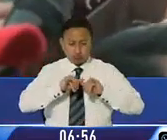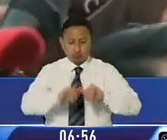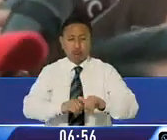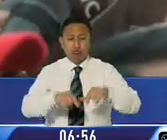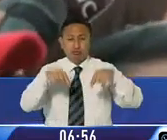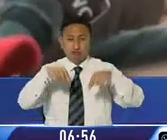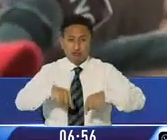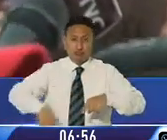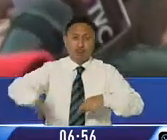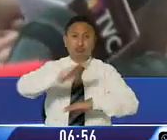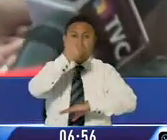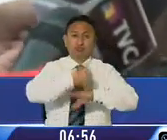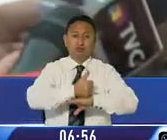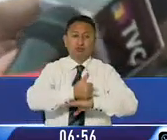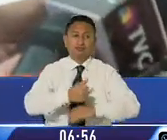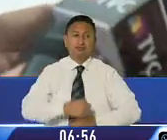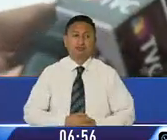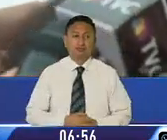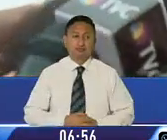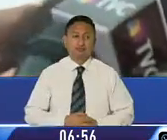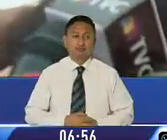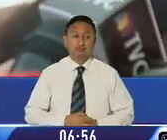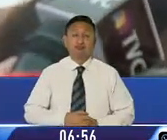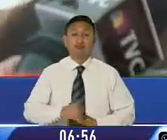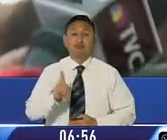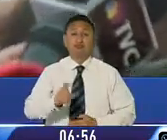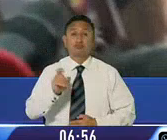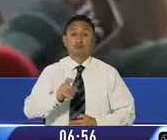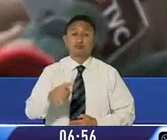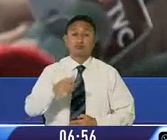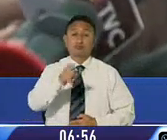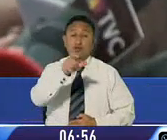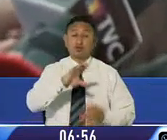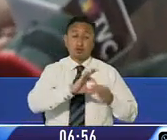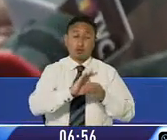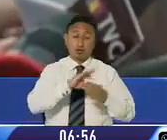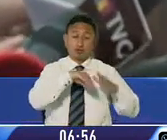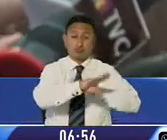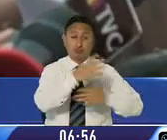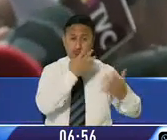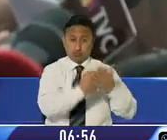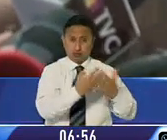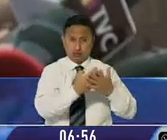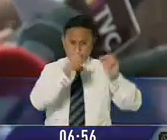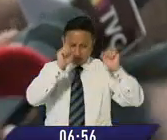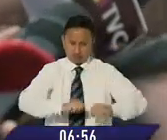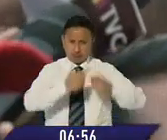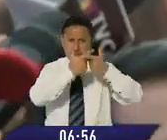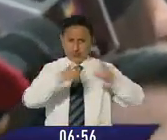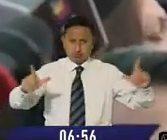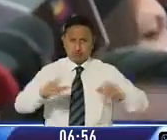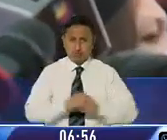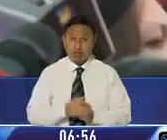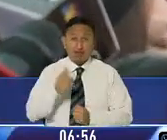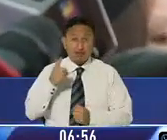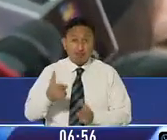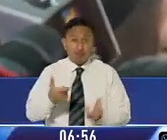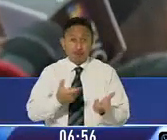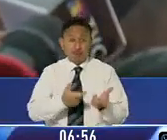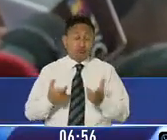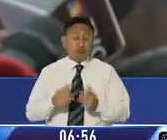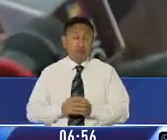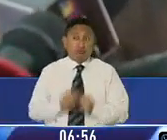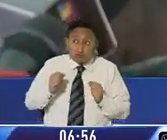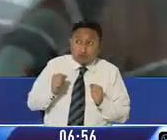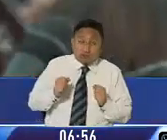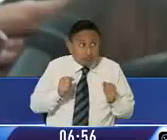las plazas y calles del país. Demandamos la libertad inmediata de todos nuestros compañeros que han sido